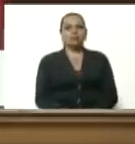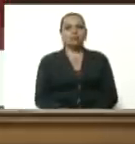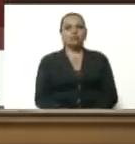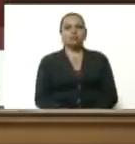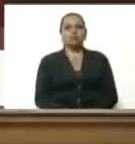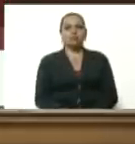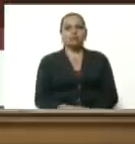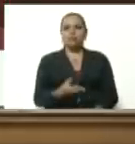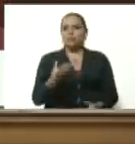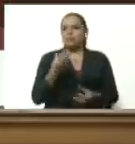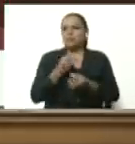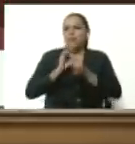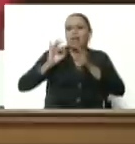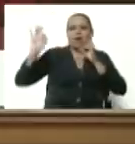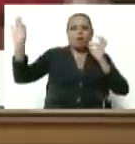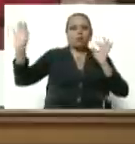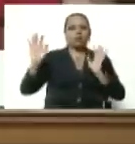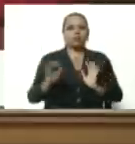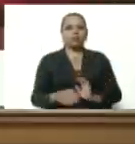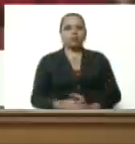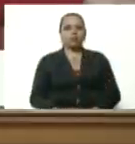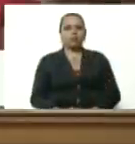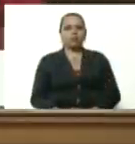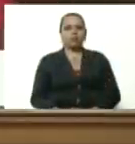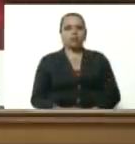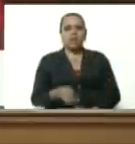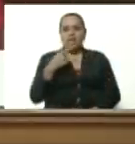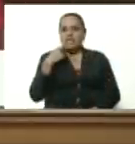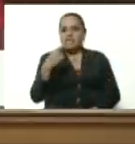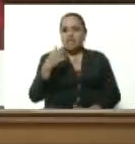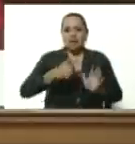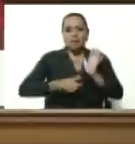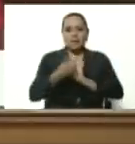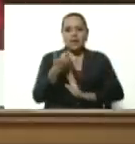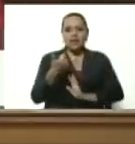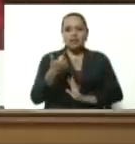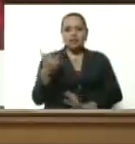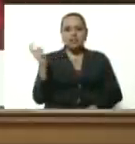bien lejos, y reclamaba